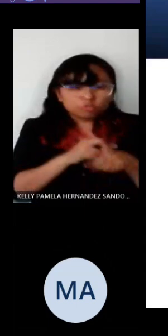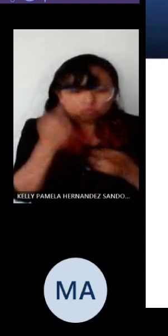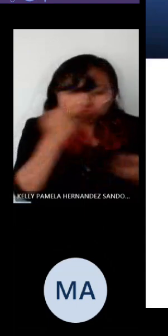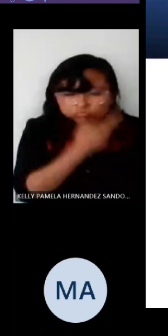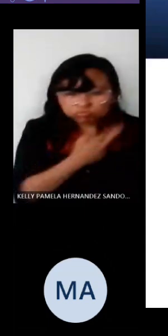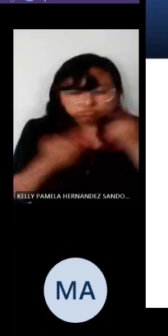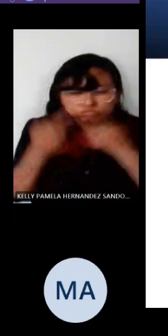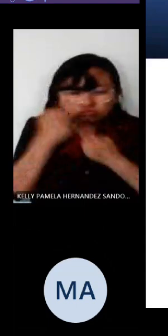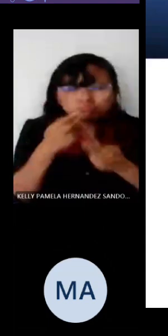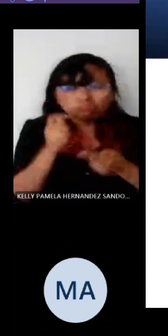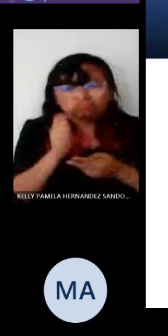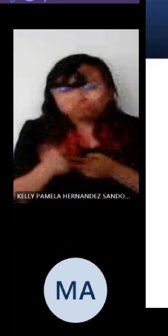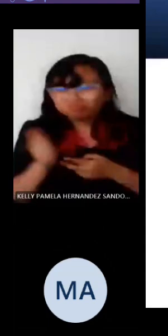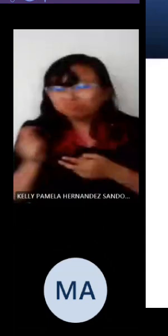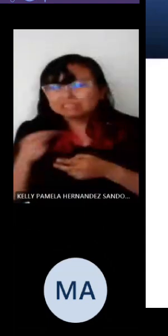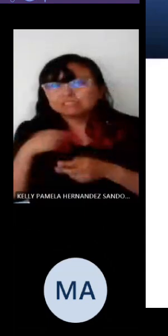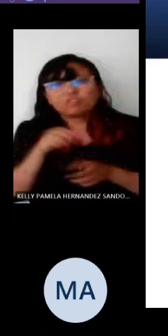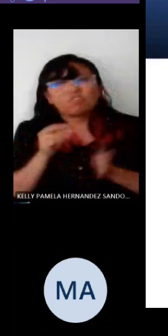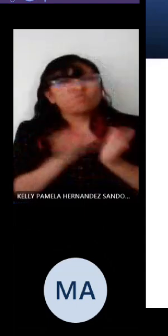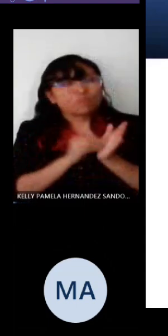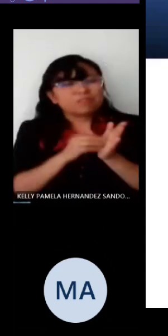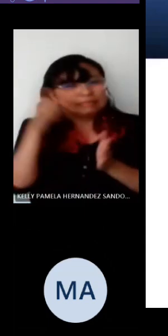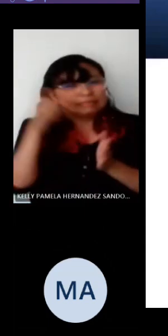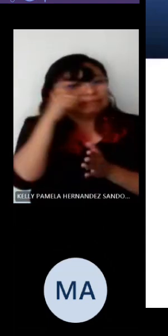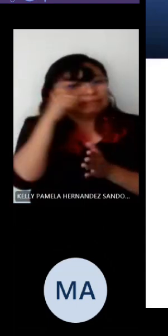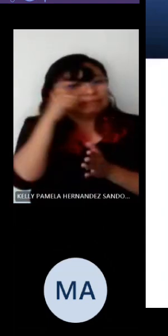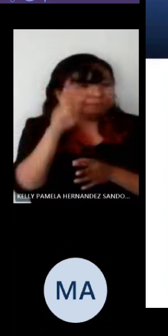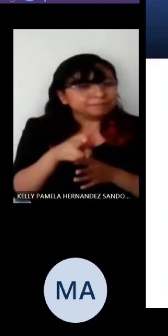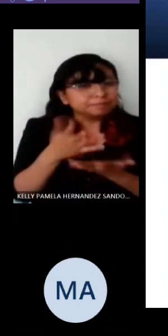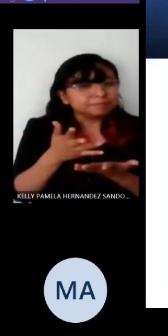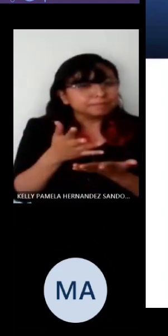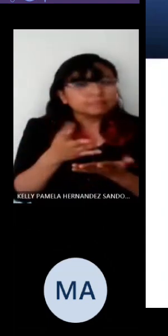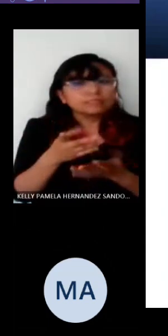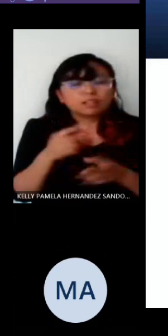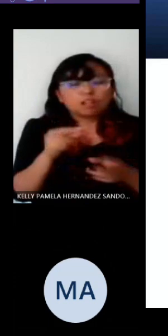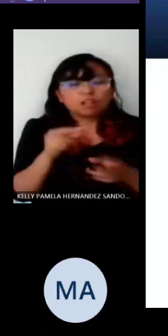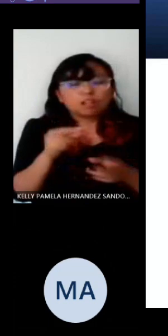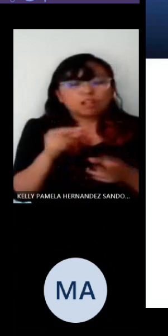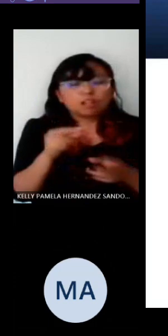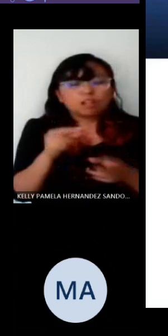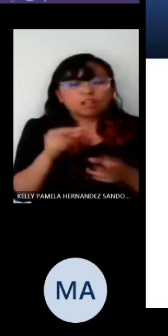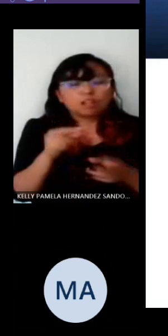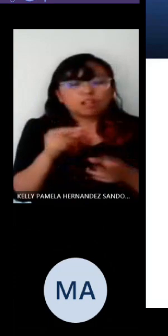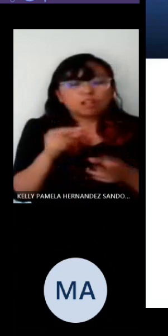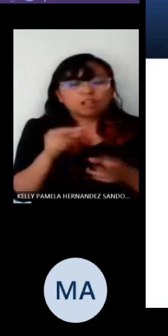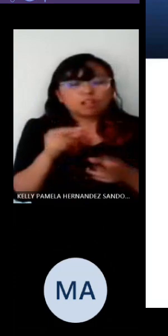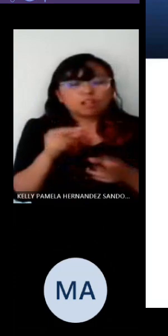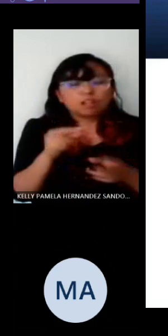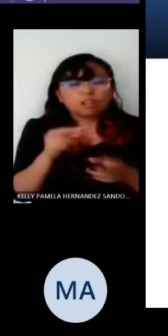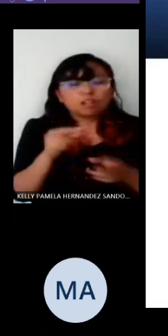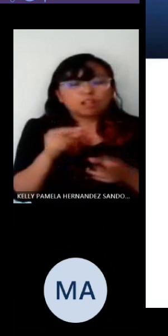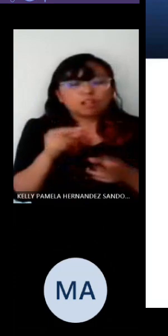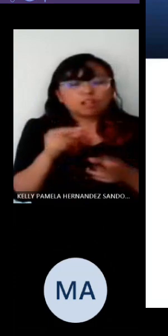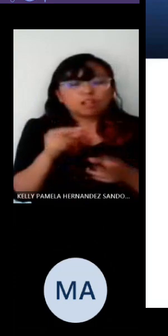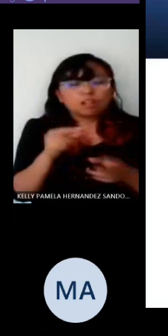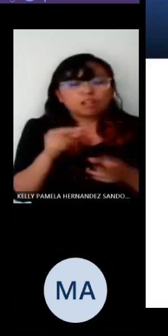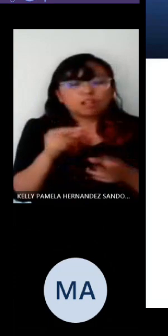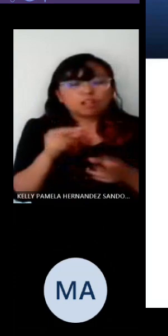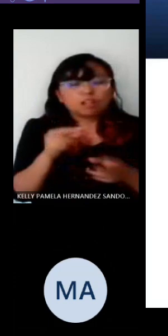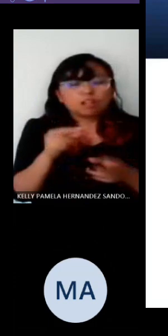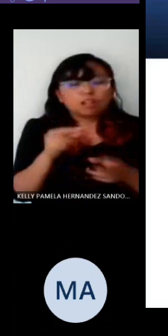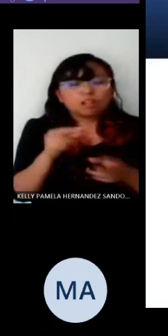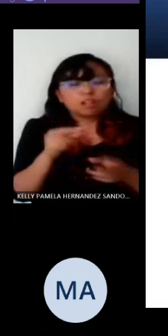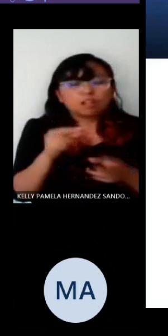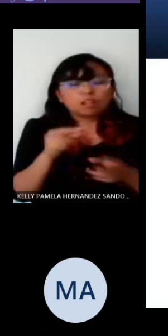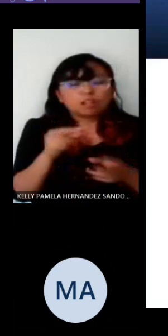está llevando un poquito más de trabajo y pues en estas tendrían que ser pacientes que deben de ser monitorizados pues